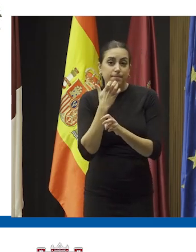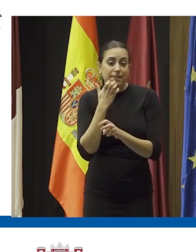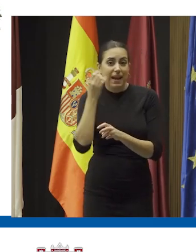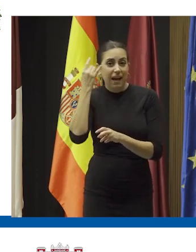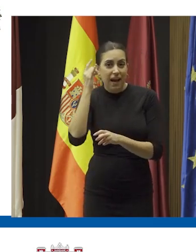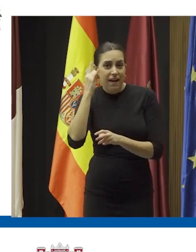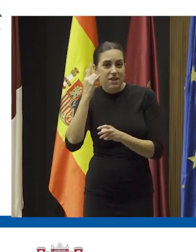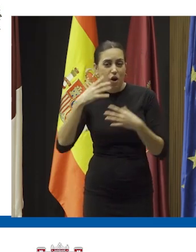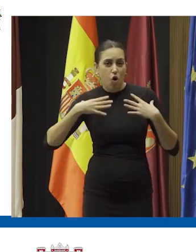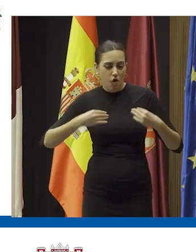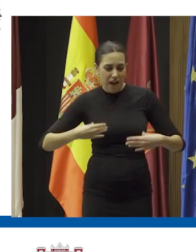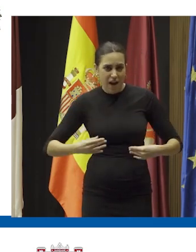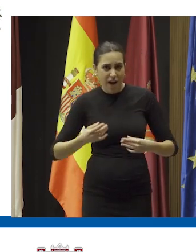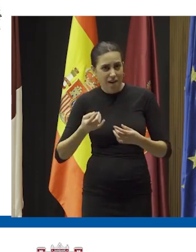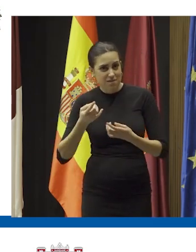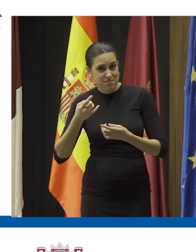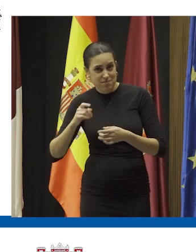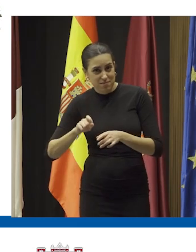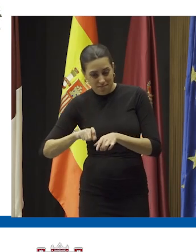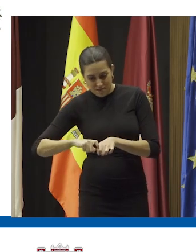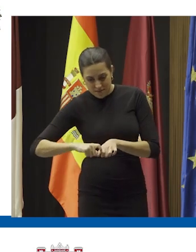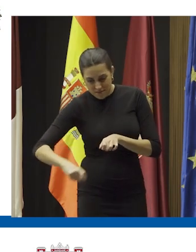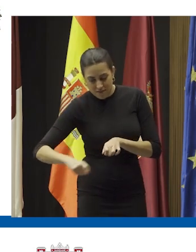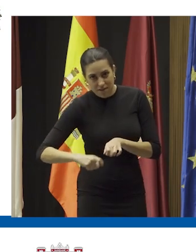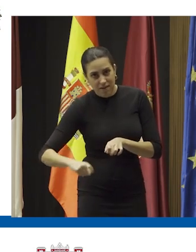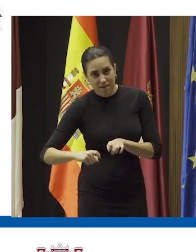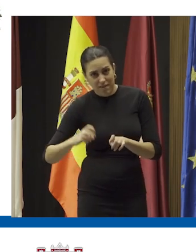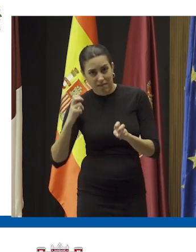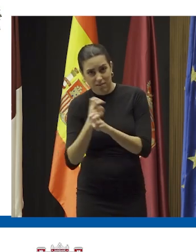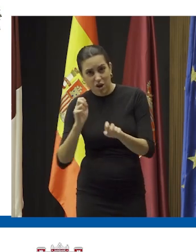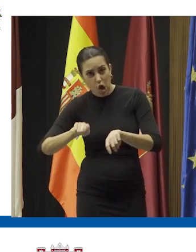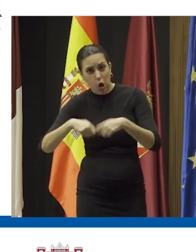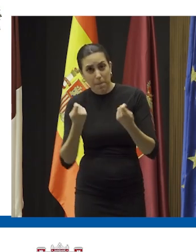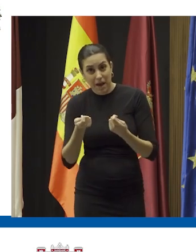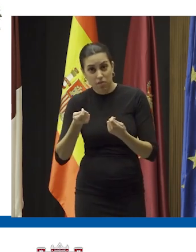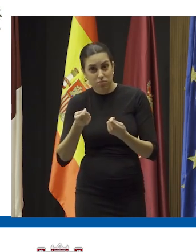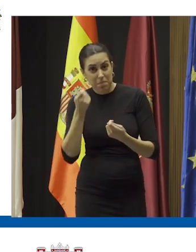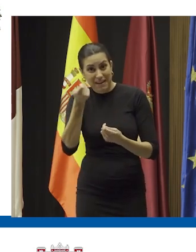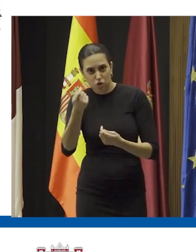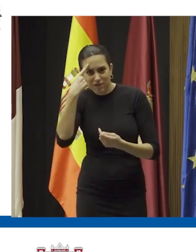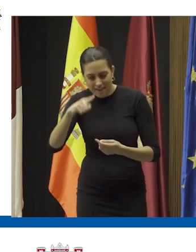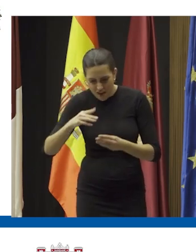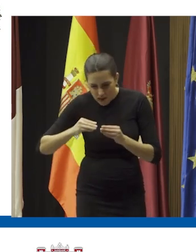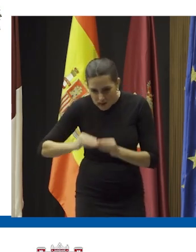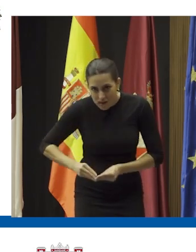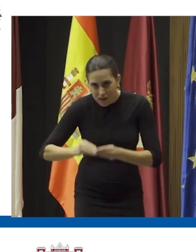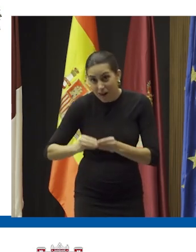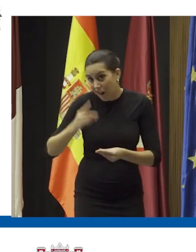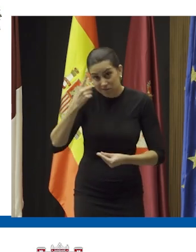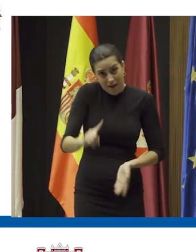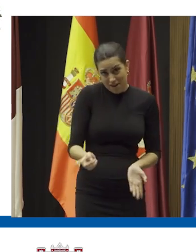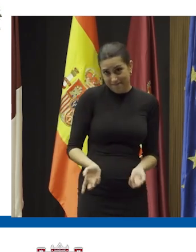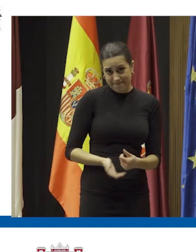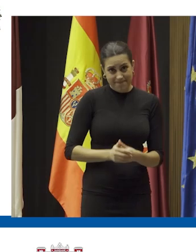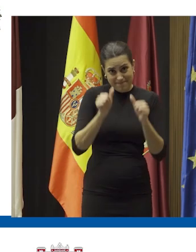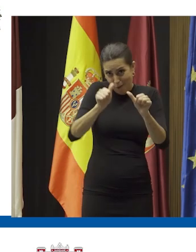cabra o de la oveja? Habilísimo, lo hace muy bien. Bueno, pues imaginemos la posibilidad de que sin más historia, además nada,